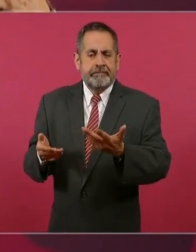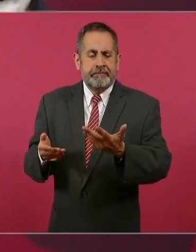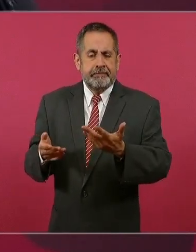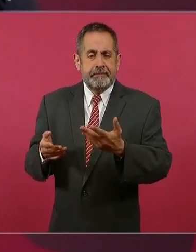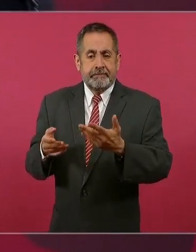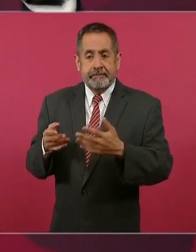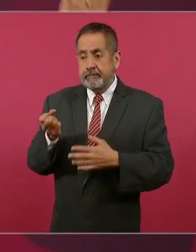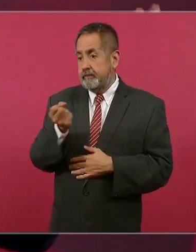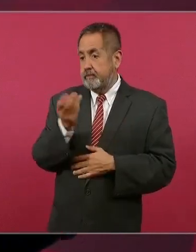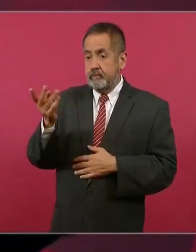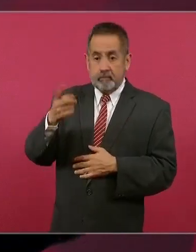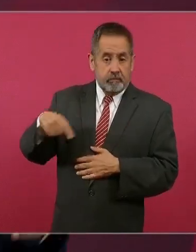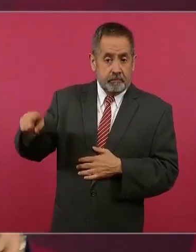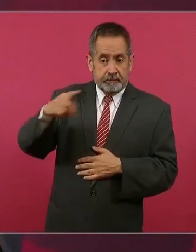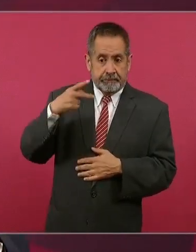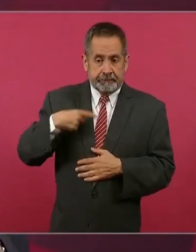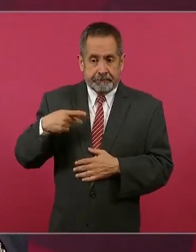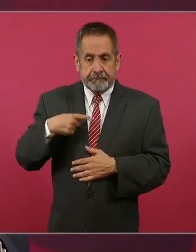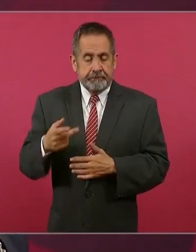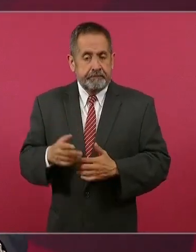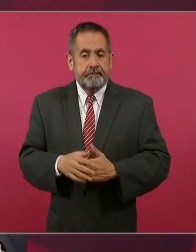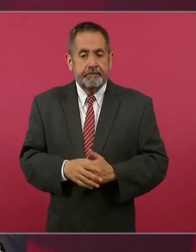mucha gente que tiene